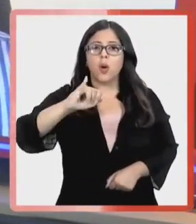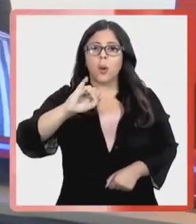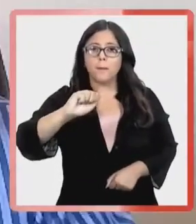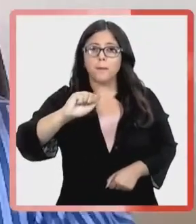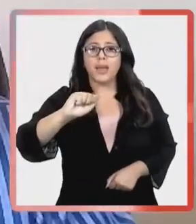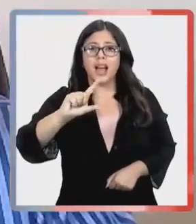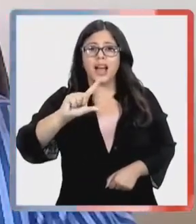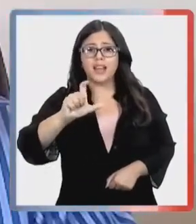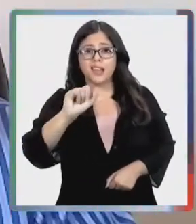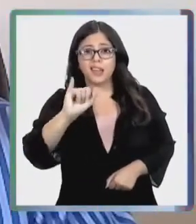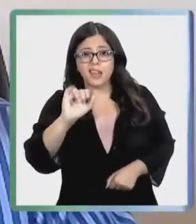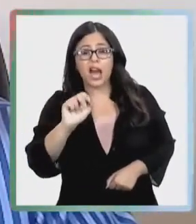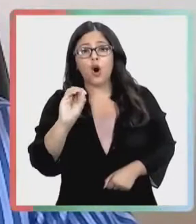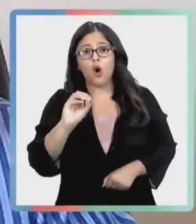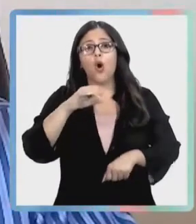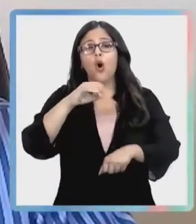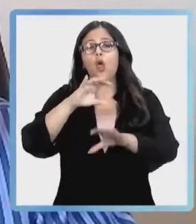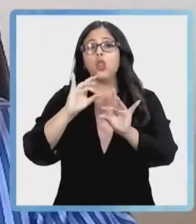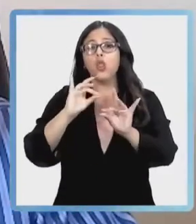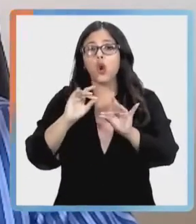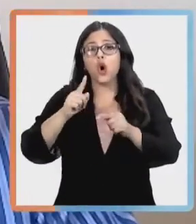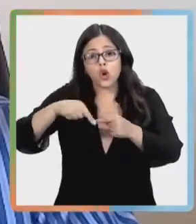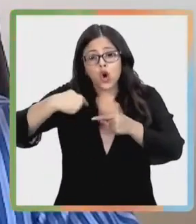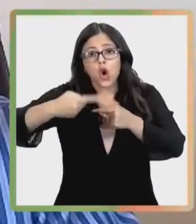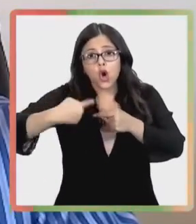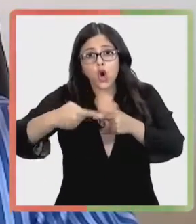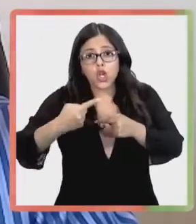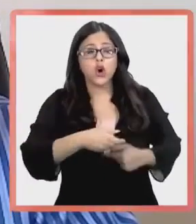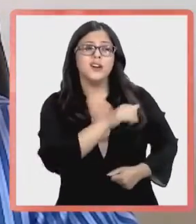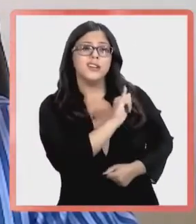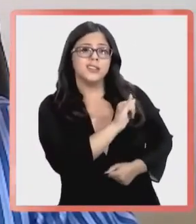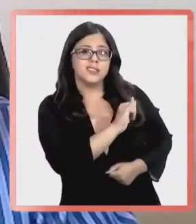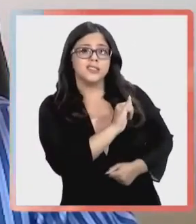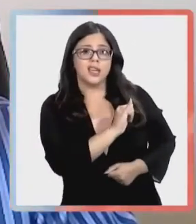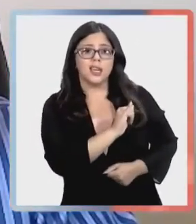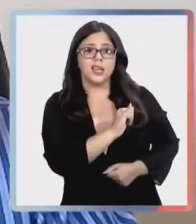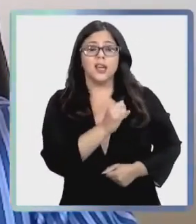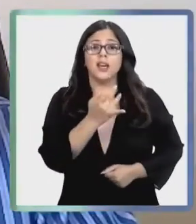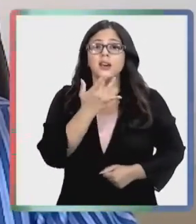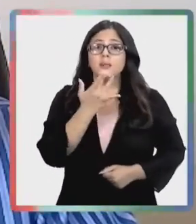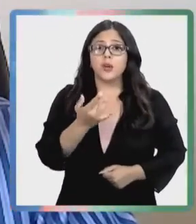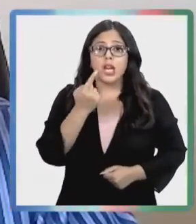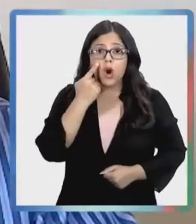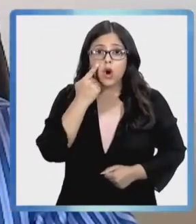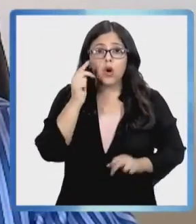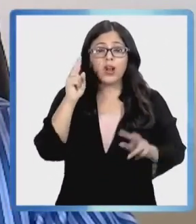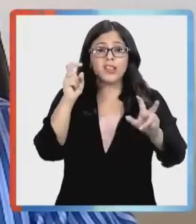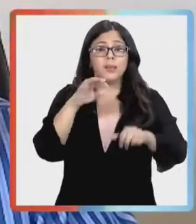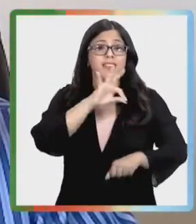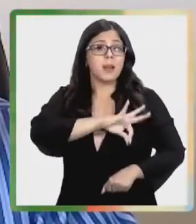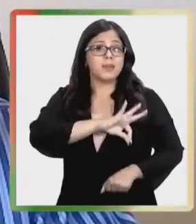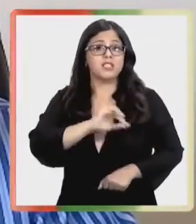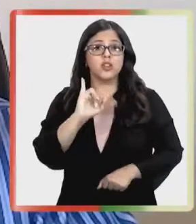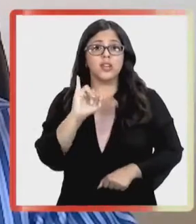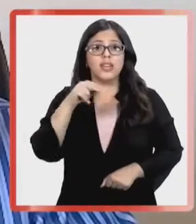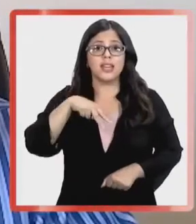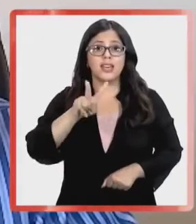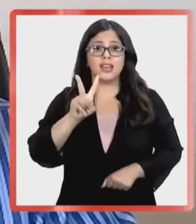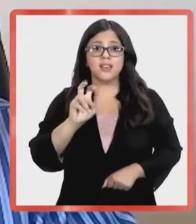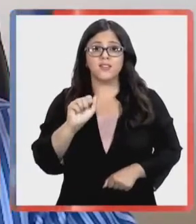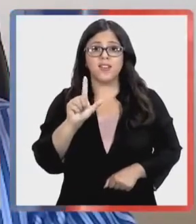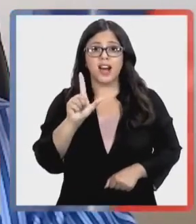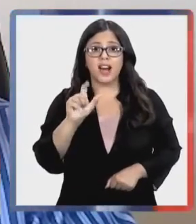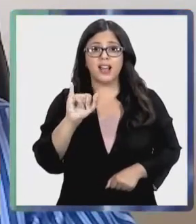oncológico? Absolutamente, porque en Chile, recordemos, las pensiones de invalidez son